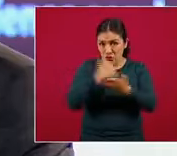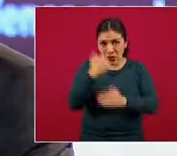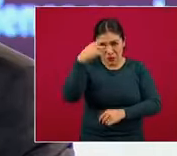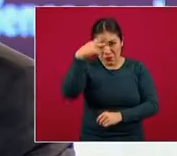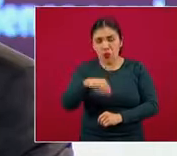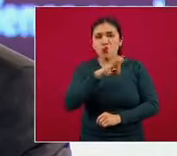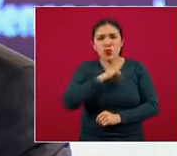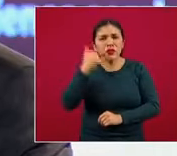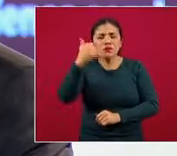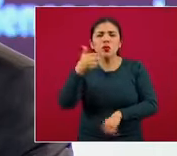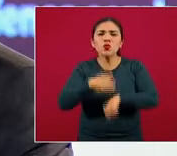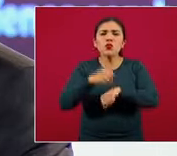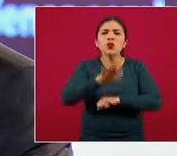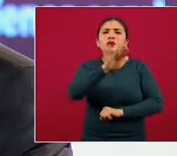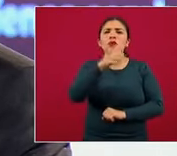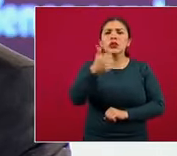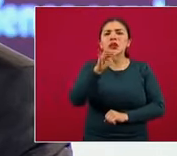llamar al